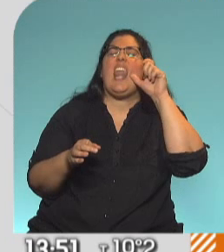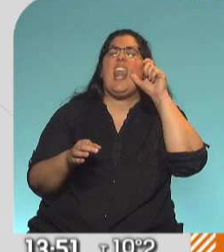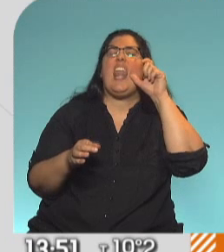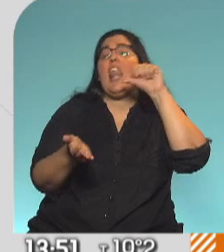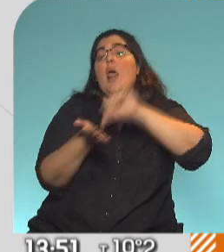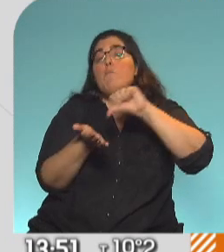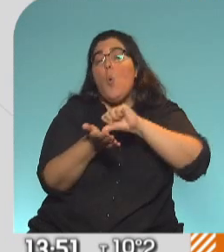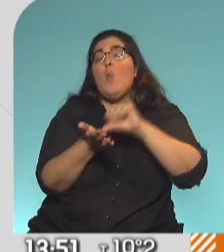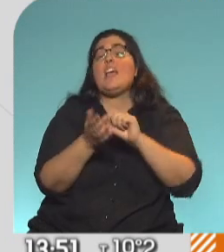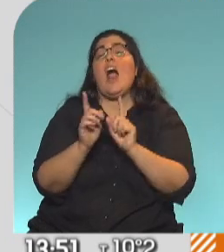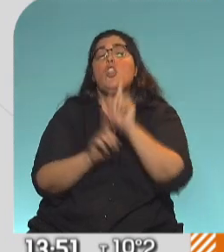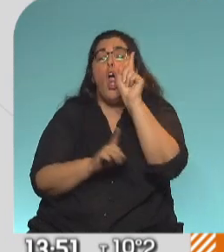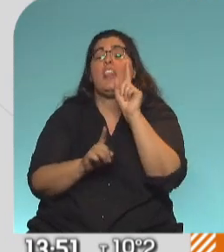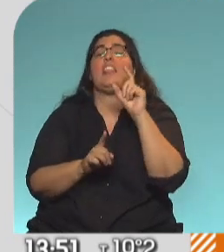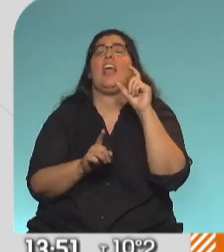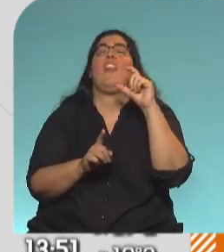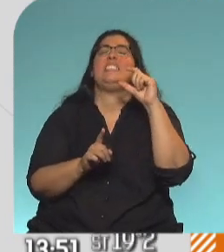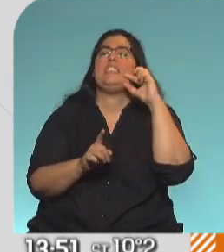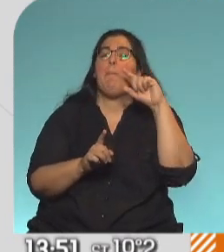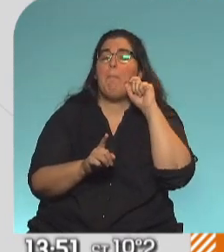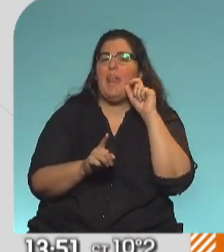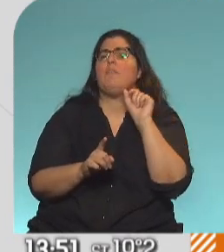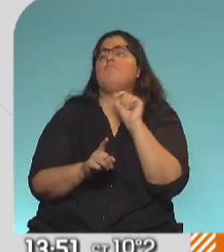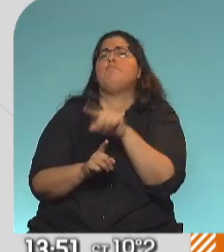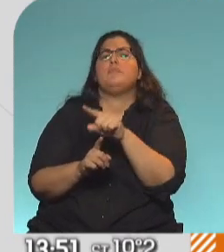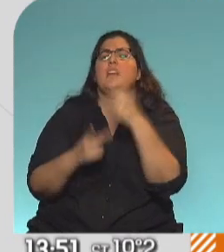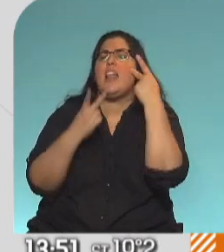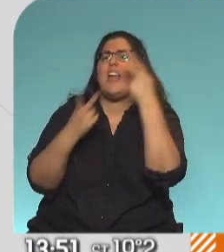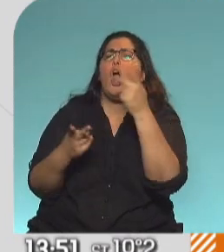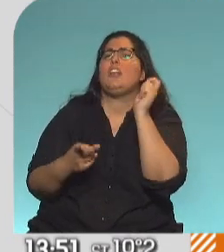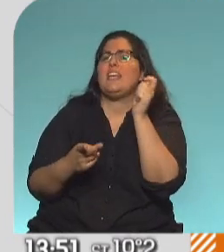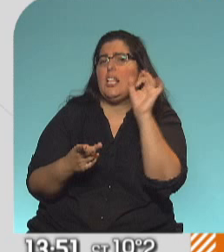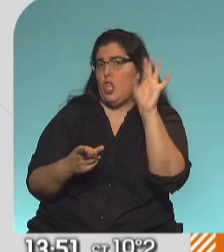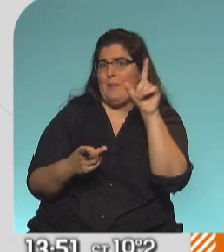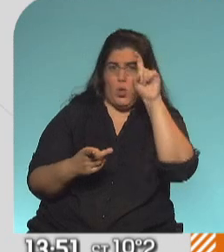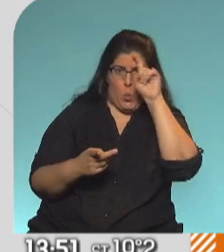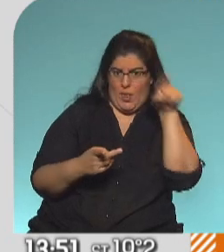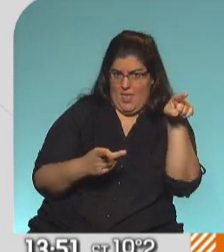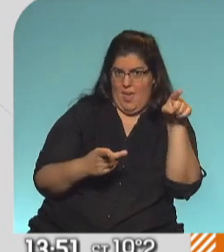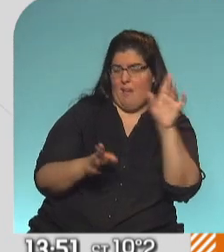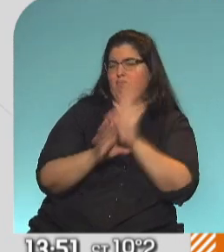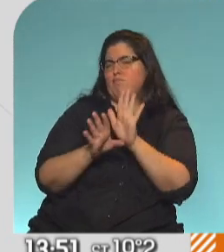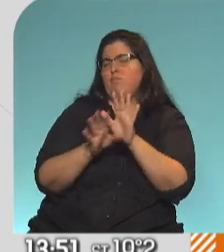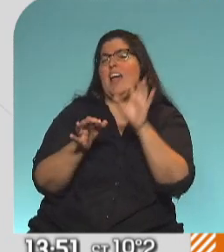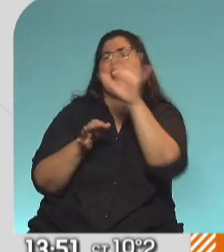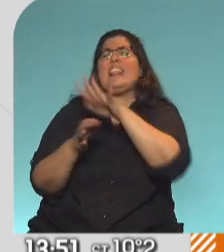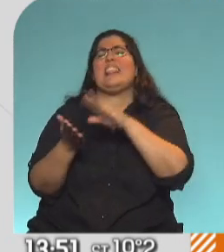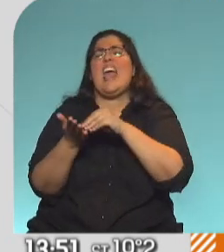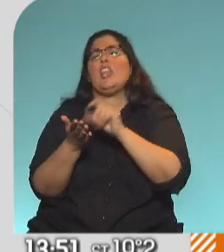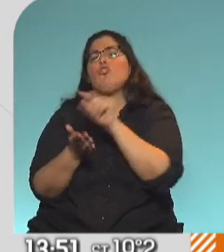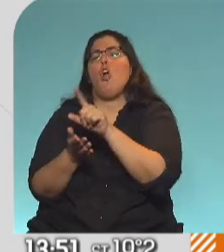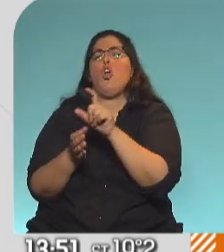Chipre. Exactamente, República Turca del Norte de Chipre, que es solo reconocido por un país que es Turquía. Es decir, es básicamente un territorio